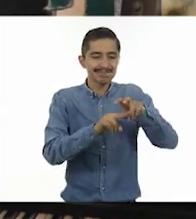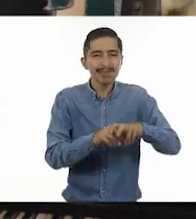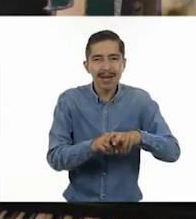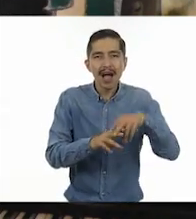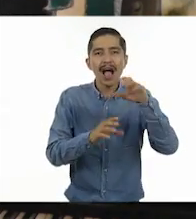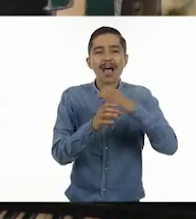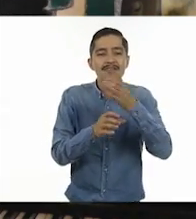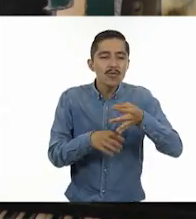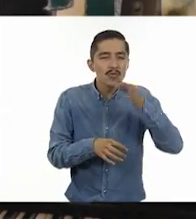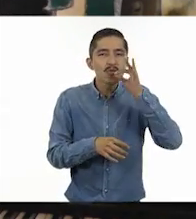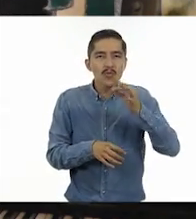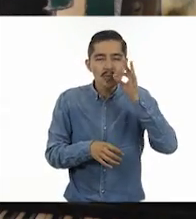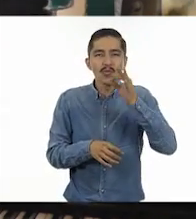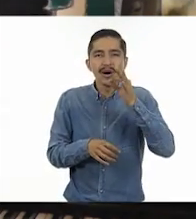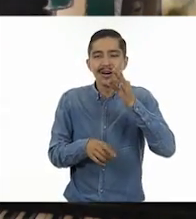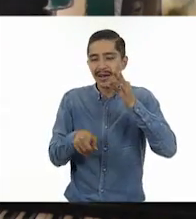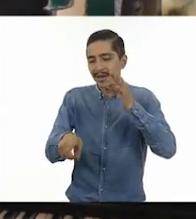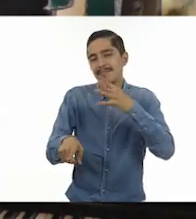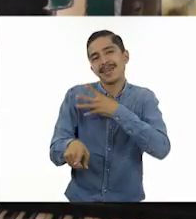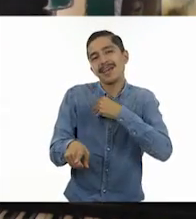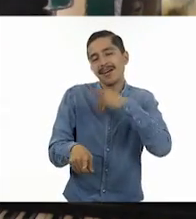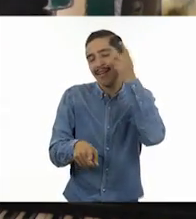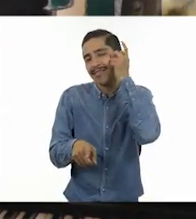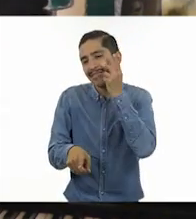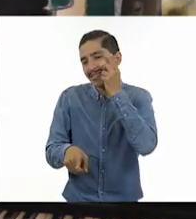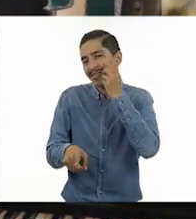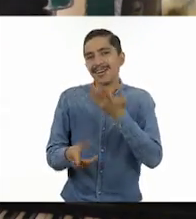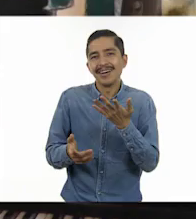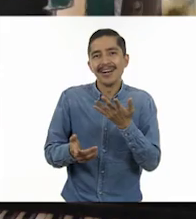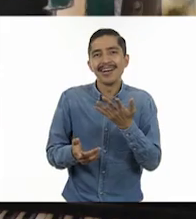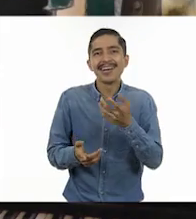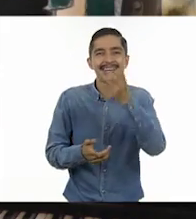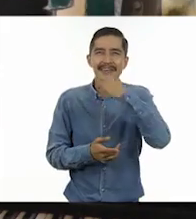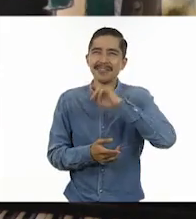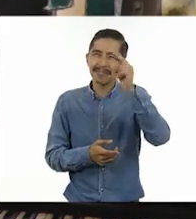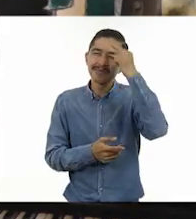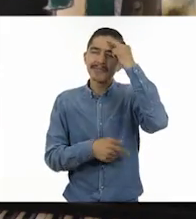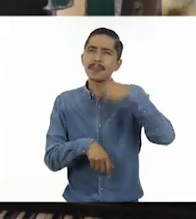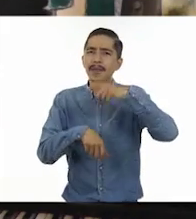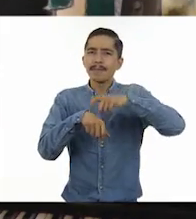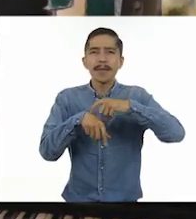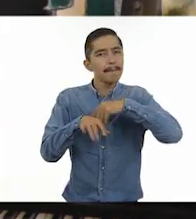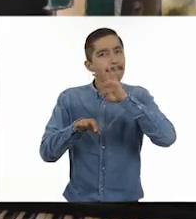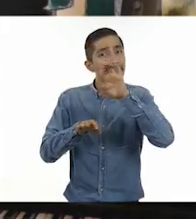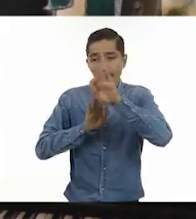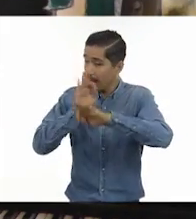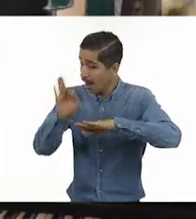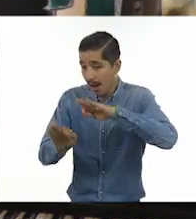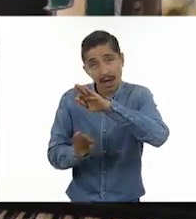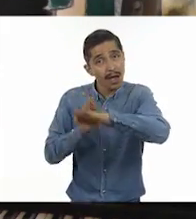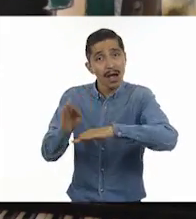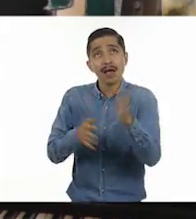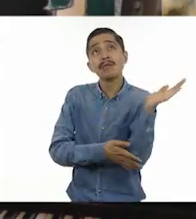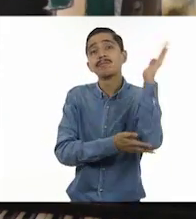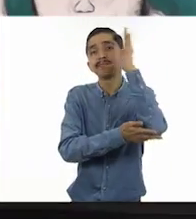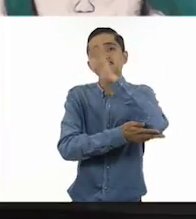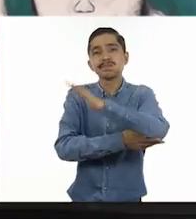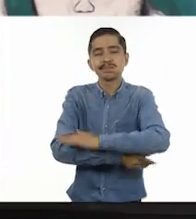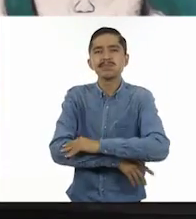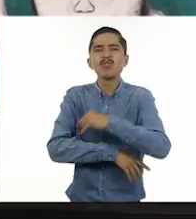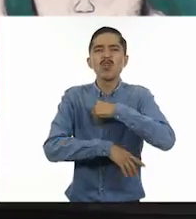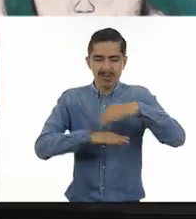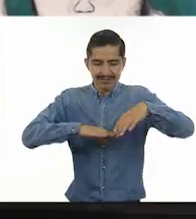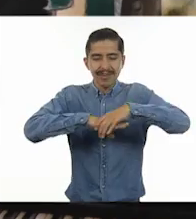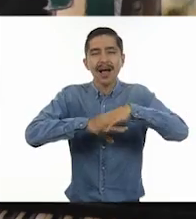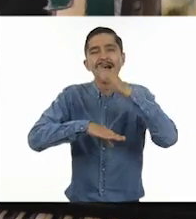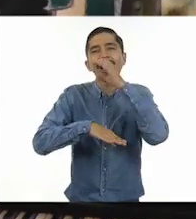un café mientras mi hijo dormía. Yo me acuerdo que esos días solo tenía tiempo para mi bebé y me la pasaba todo el día en pantuflas, que